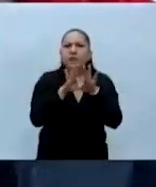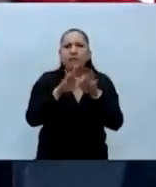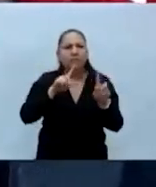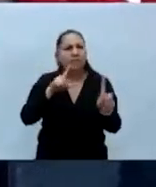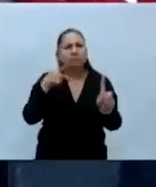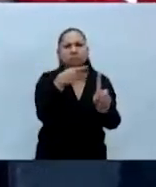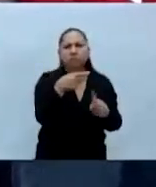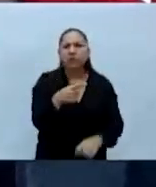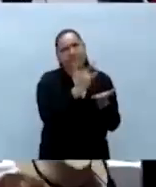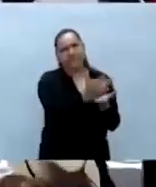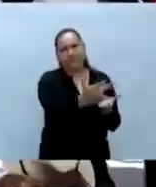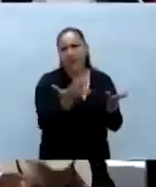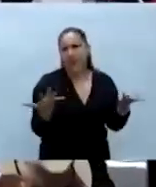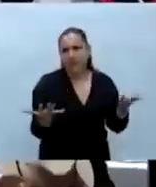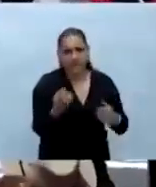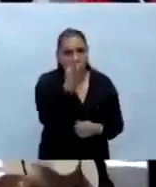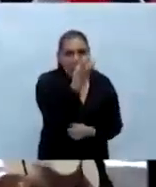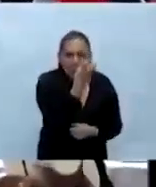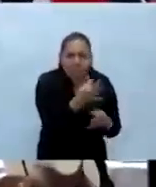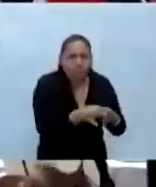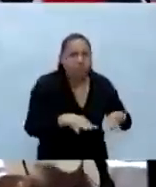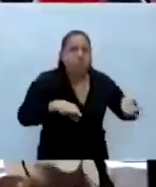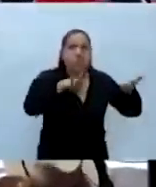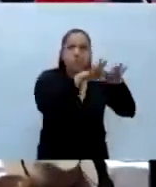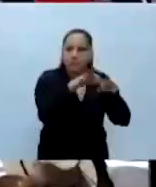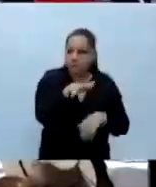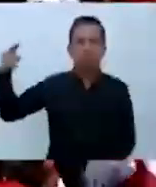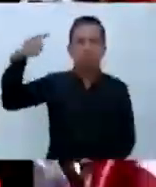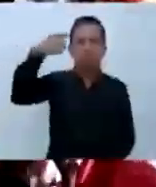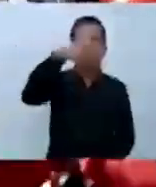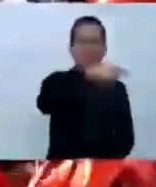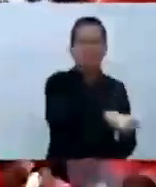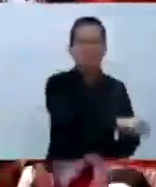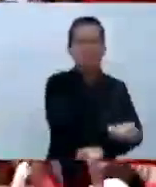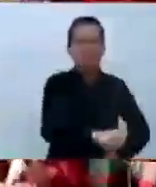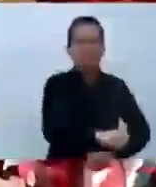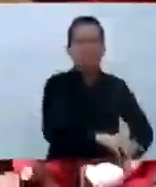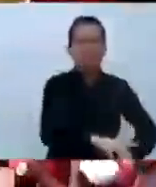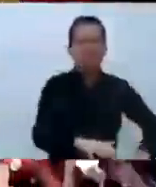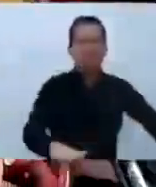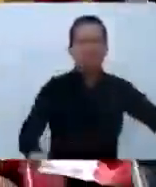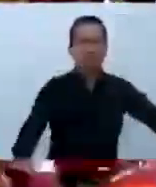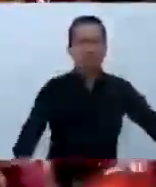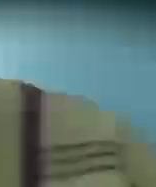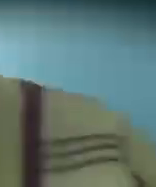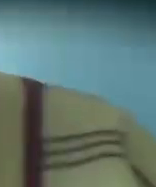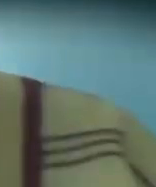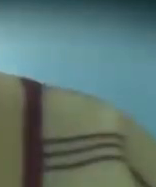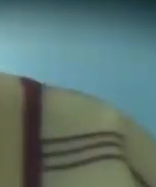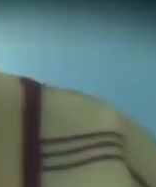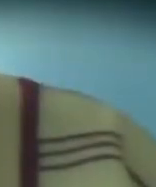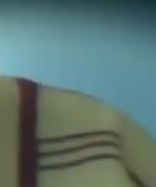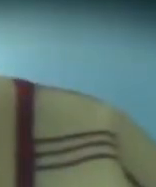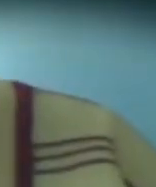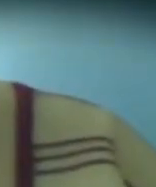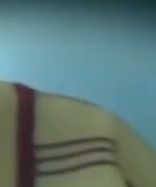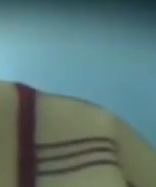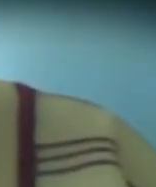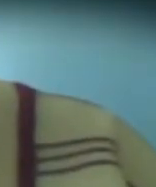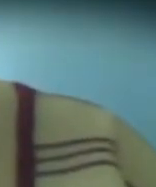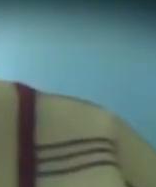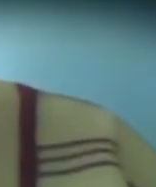de los partidos de oposición. Quien gane esta contienda se convertirá en la primera mujer presidenta del país. Urge